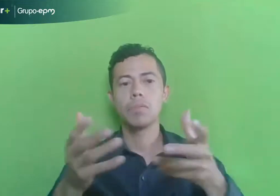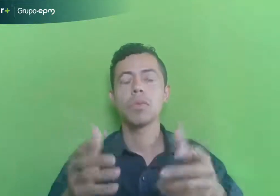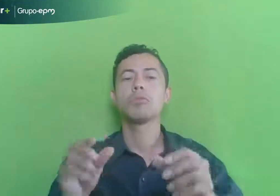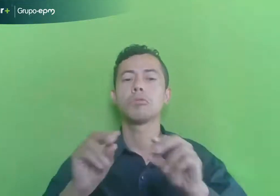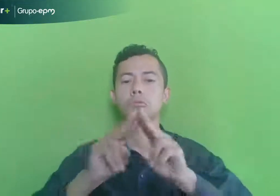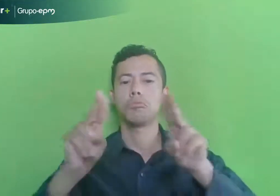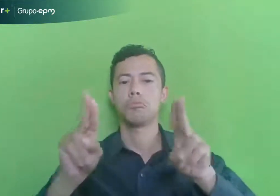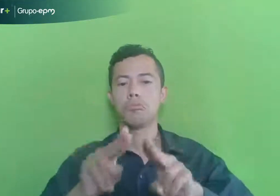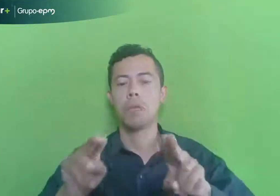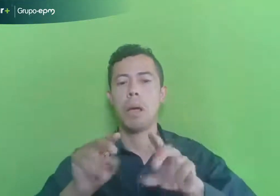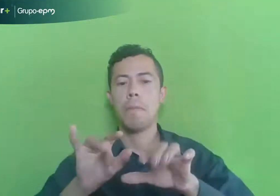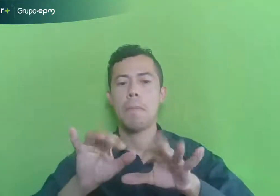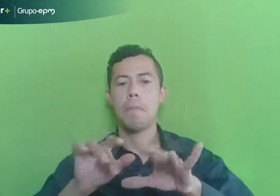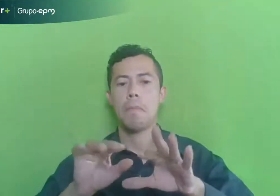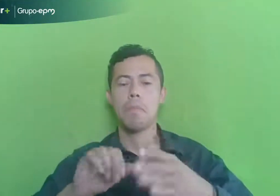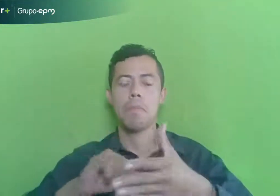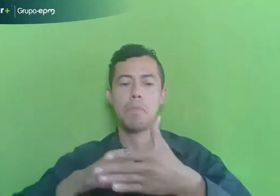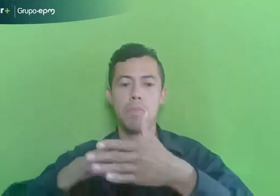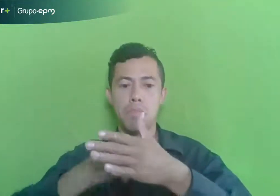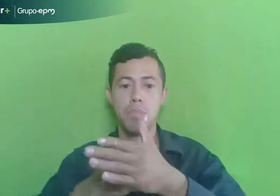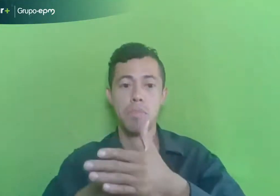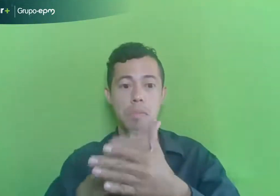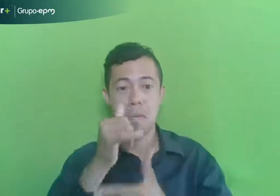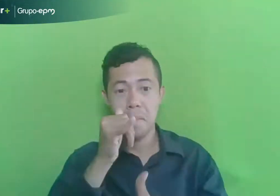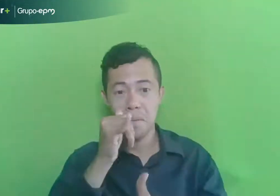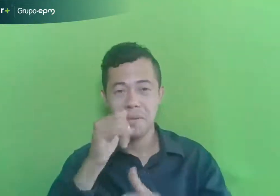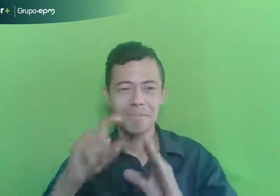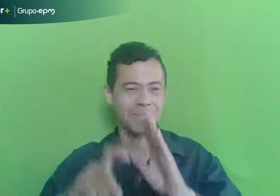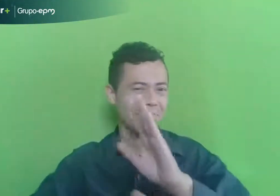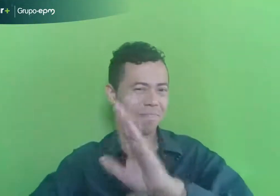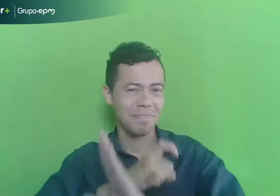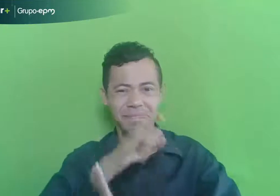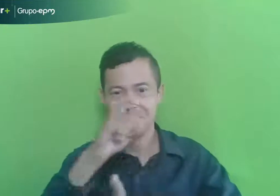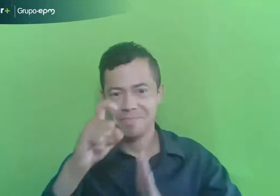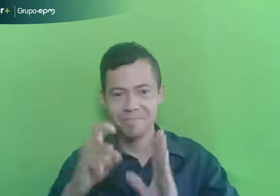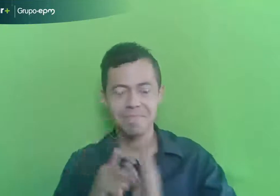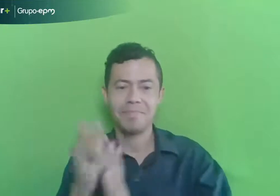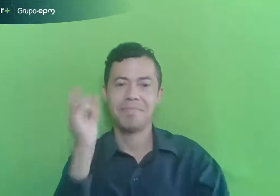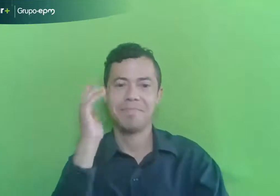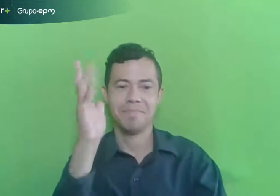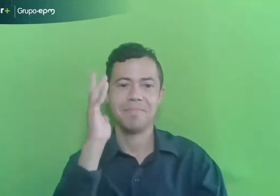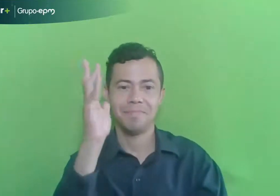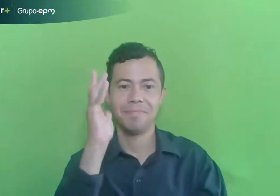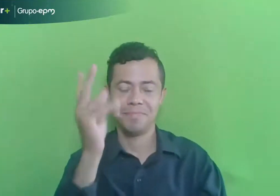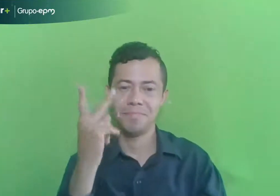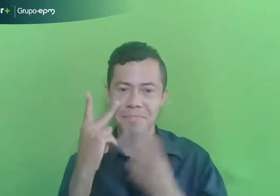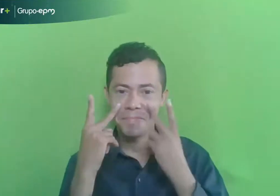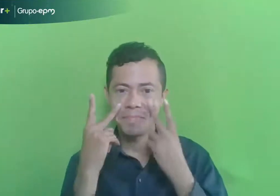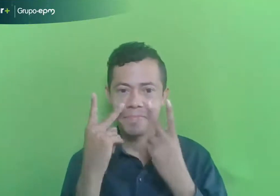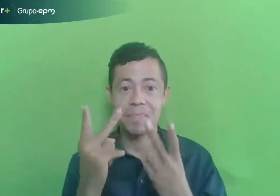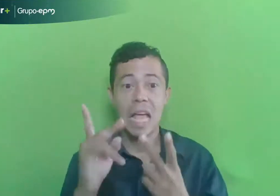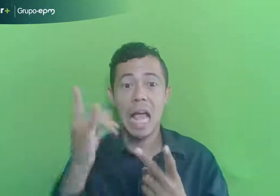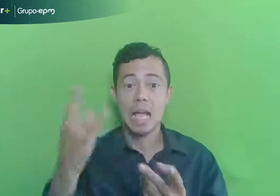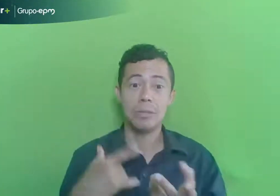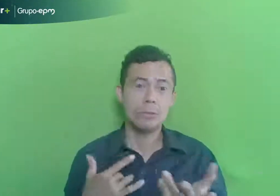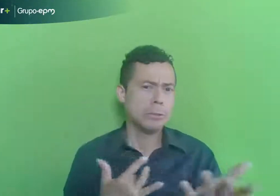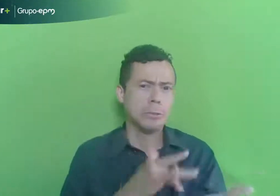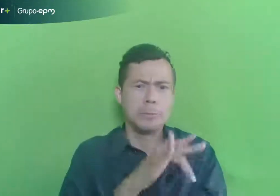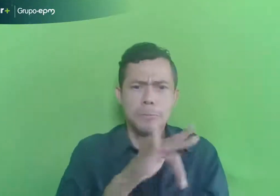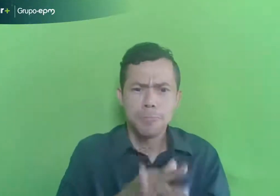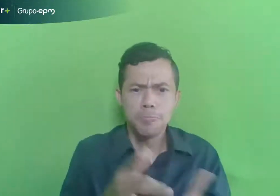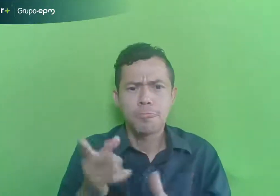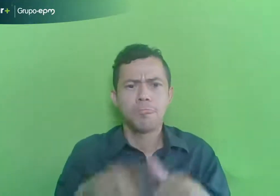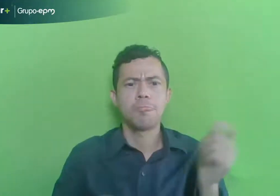ingresar y además queda también la grabación de esta conferencia para aquellas personas que no pudieron